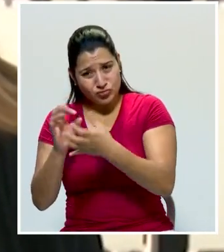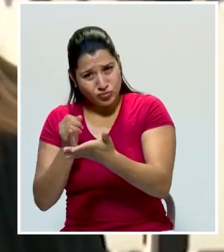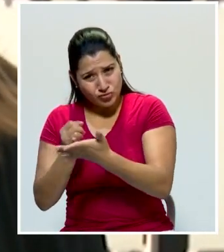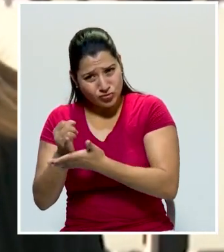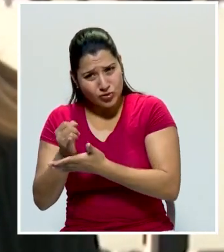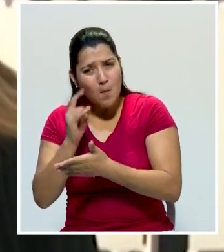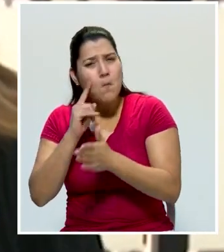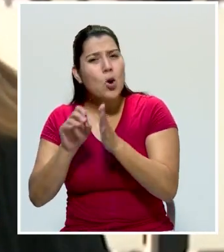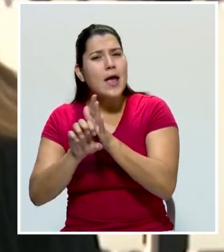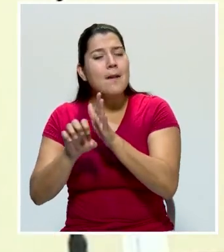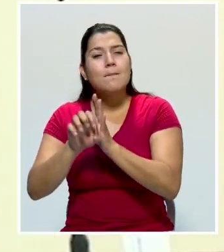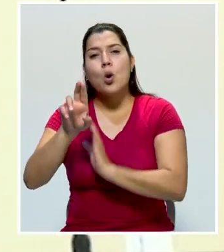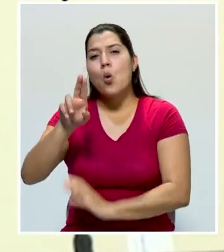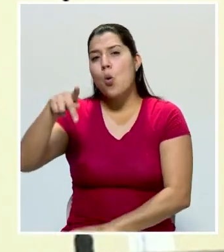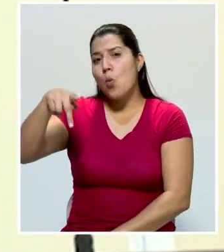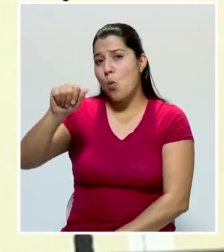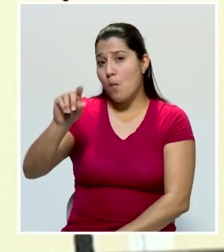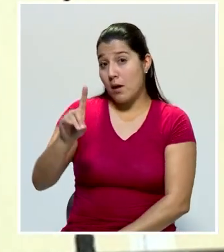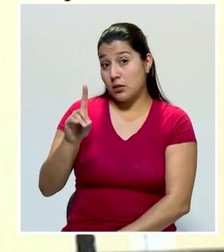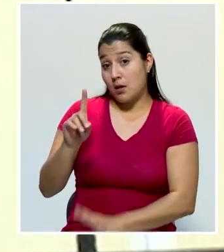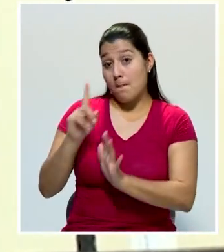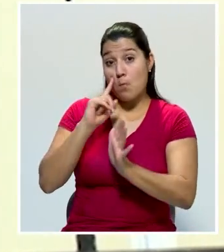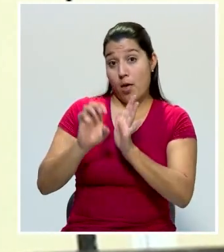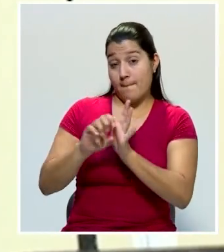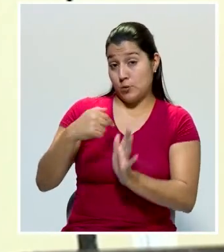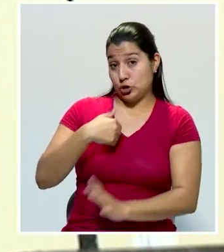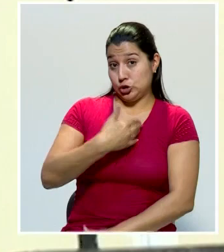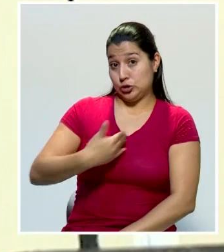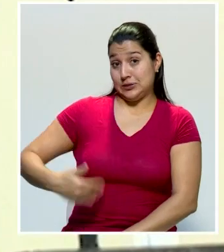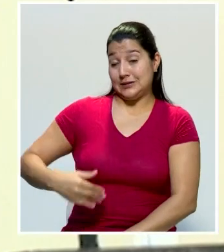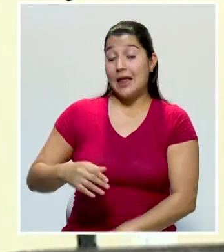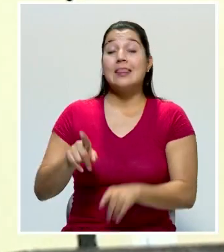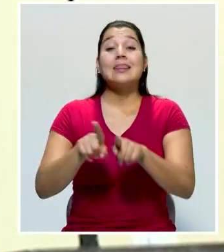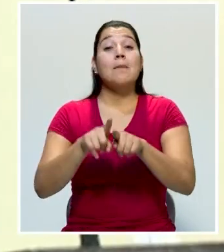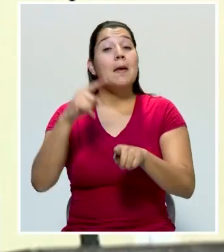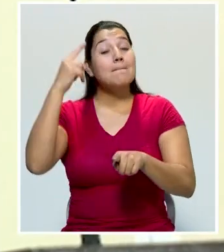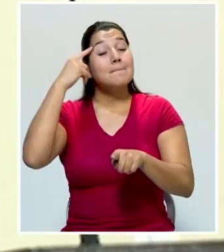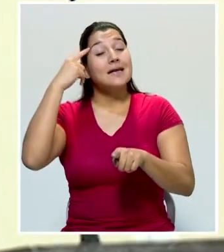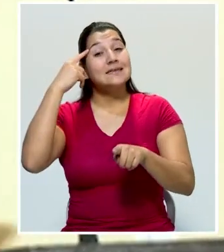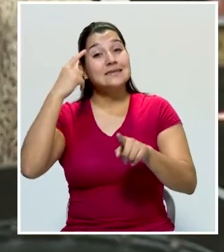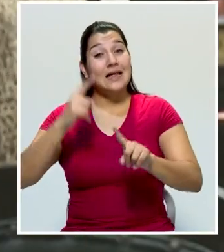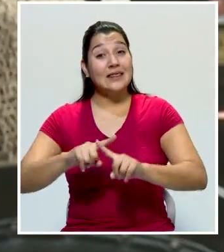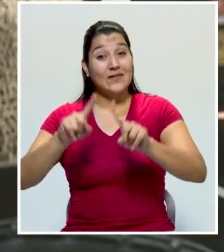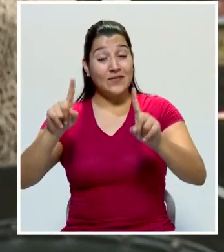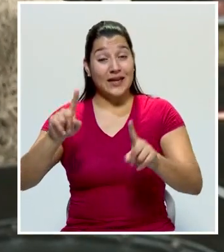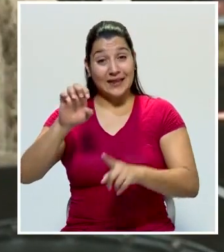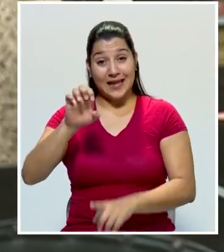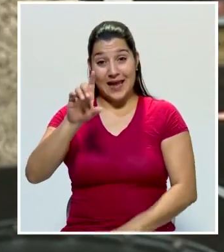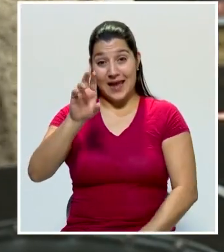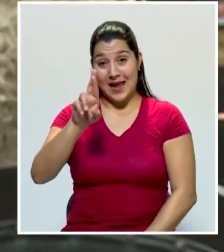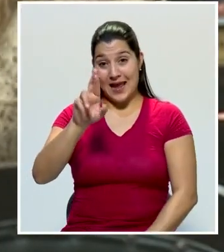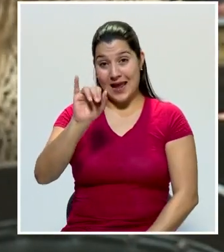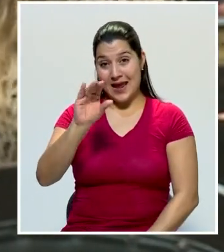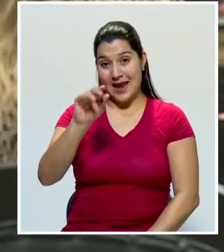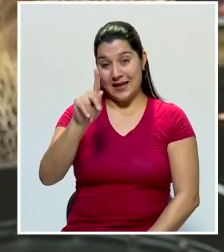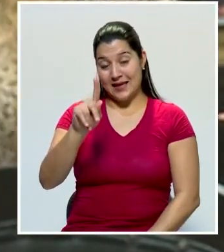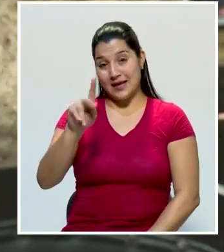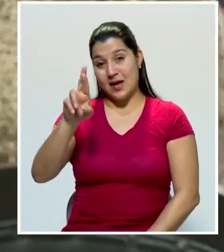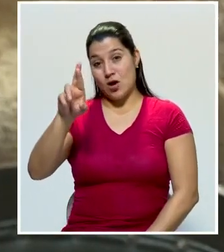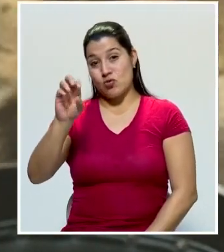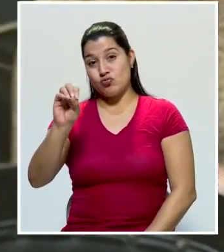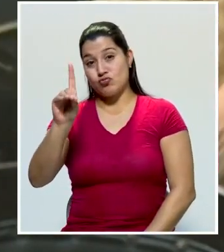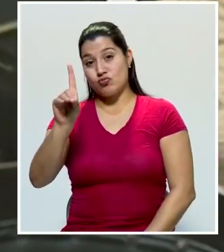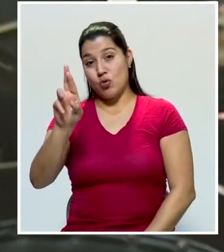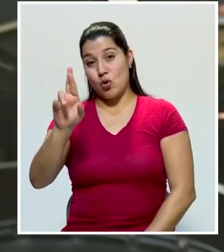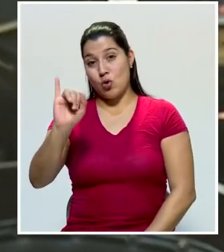UPAD, por ejemplo, que yo presido. De manera similar piensa el legislador independiente Eric Rodríguez, quien espera que en el control político, que ya